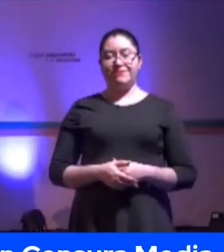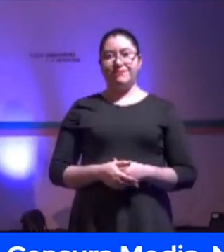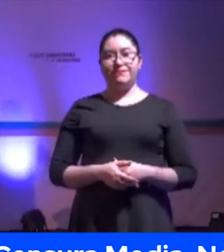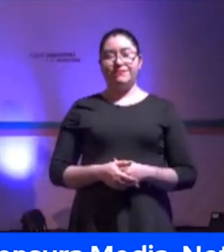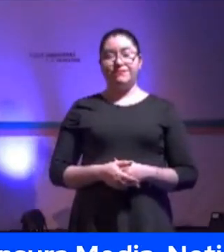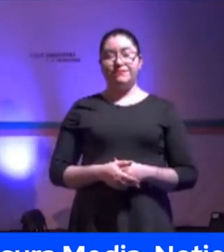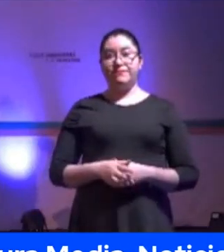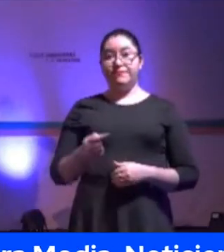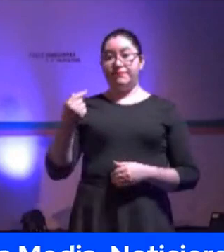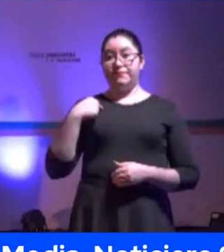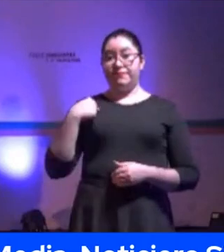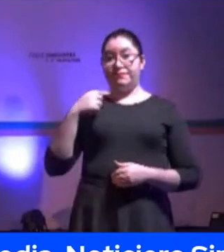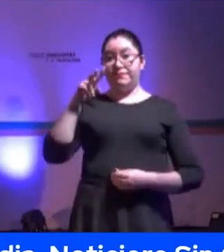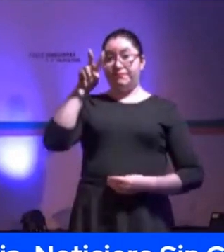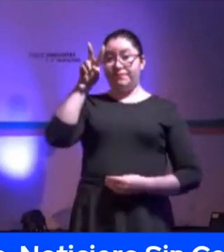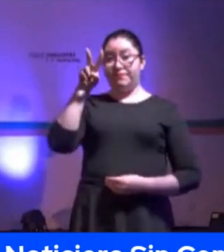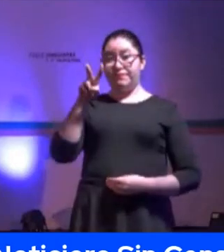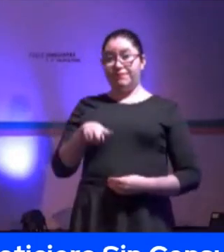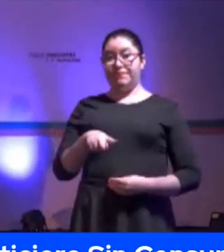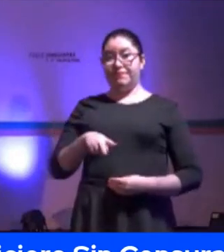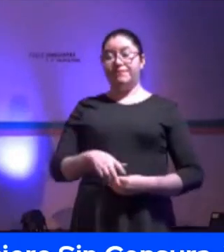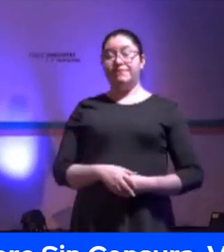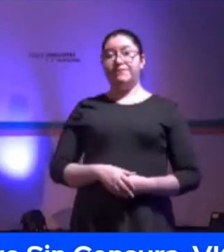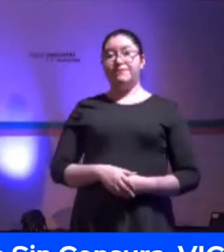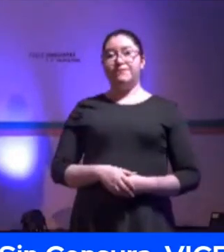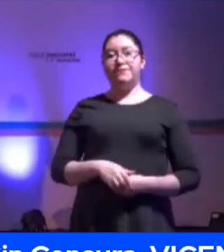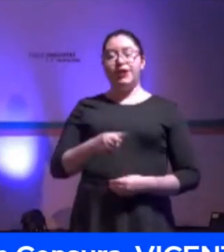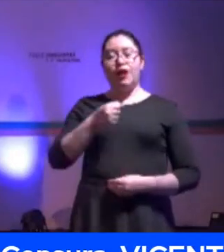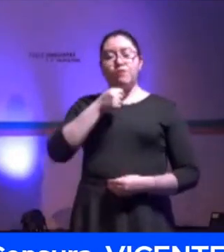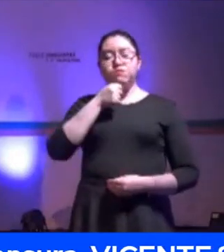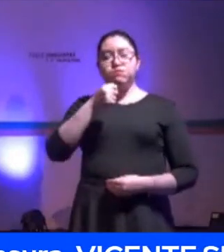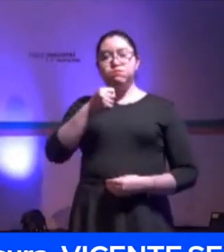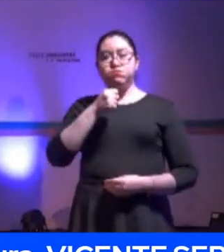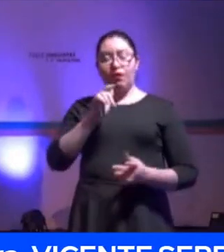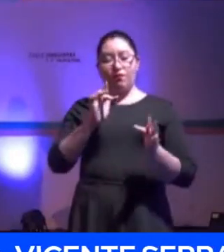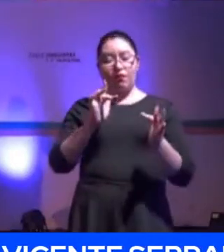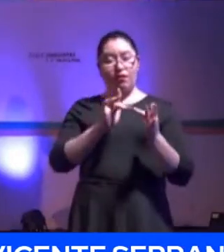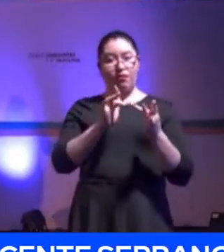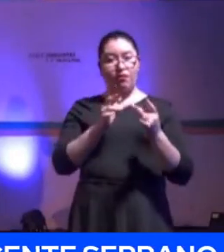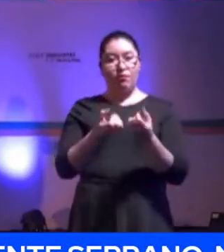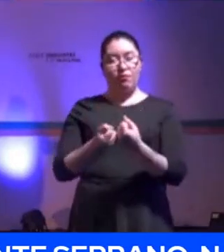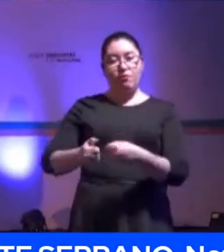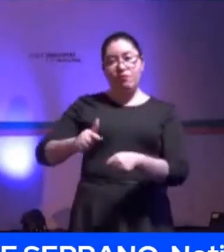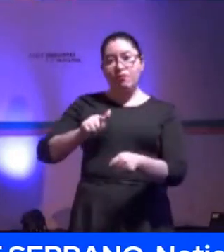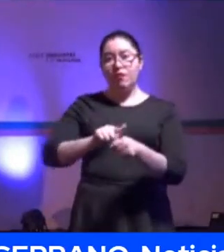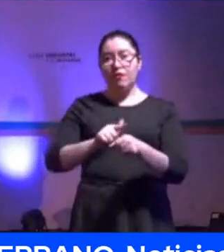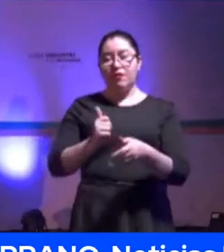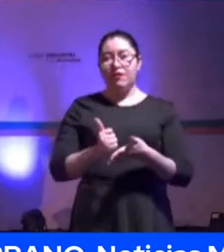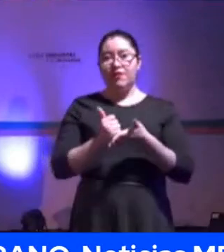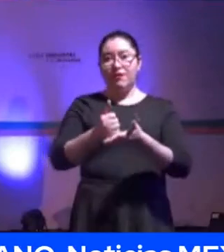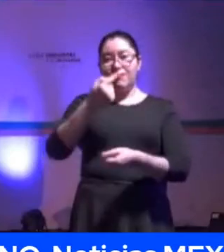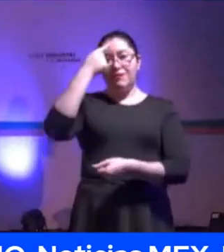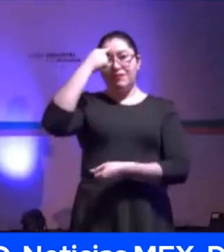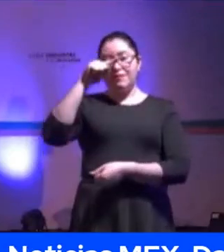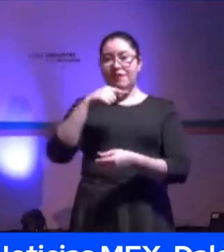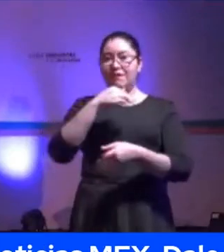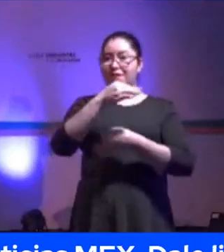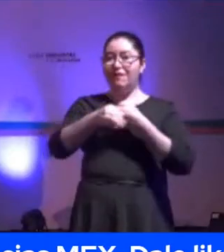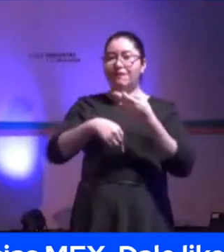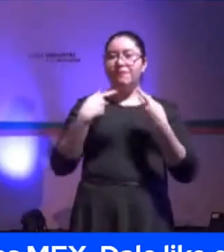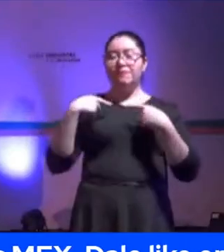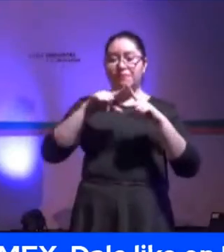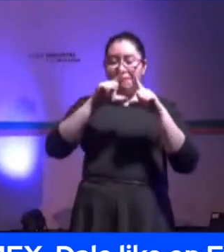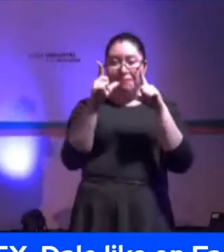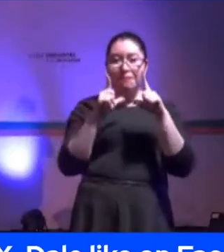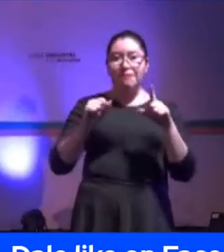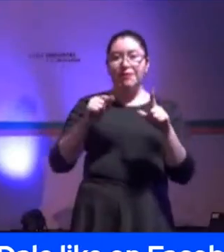Yo, la verdad es que el periodismo desde las redes abrió la frecuencia a todo México. Falta